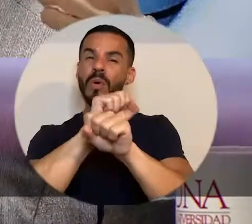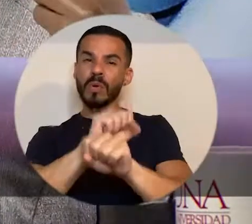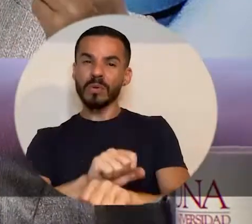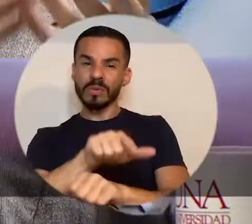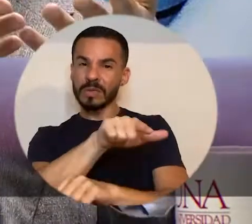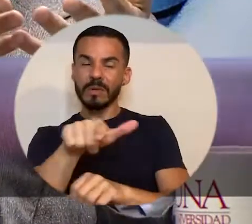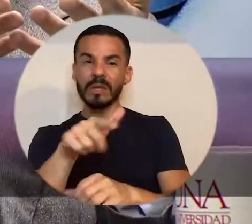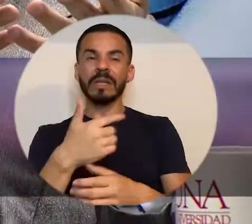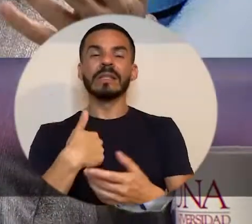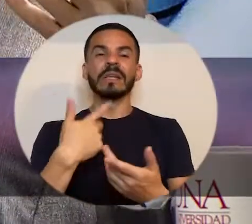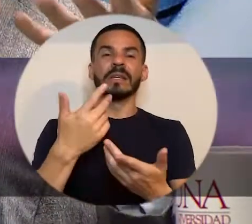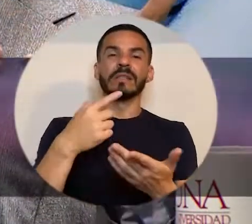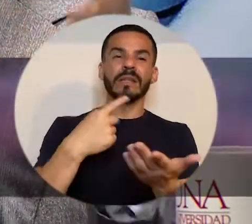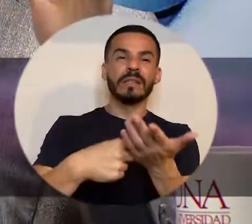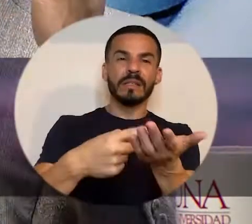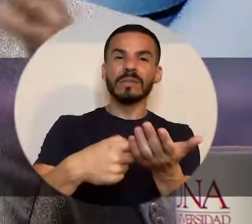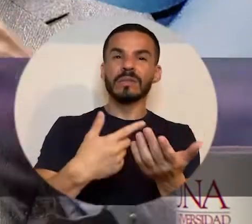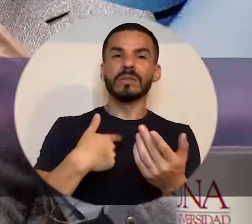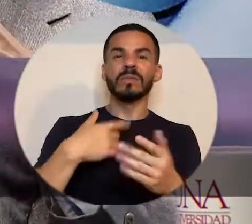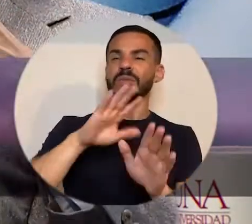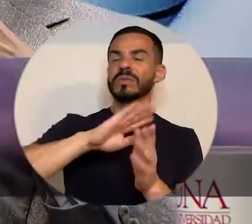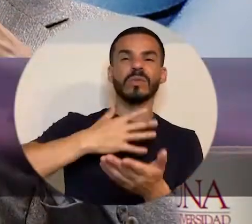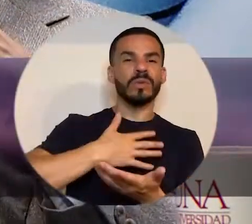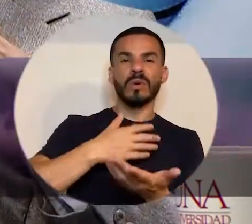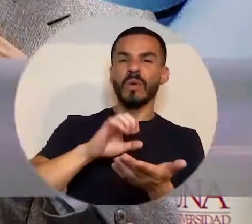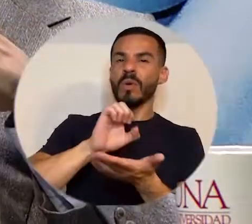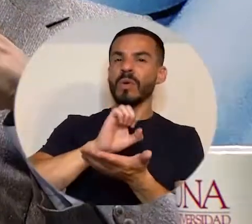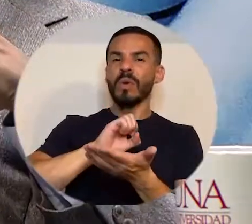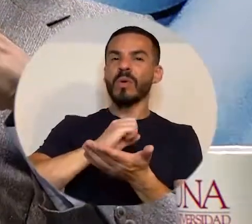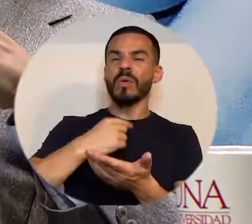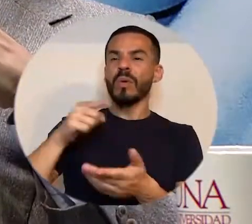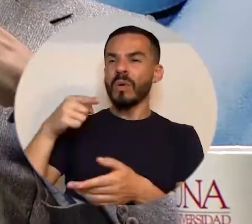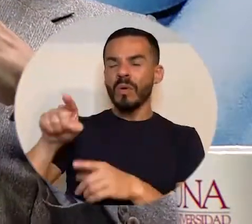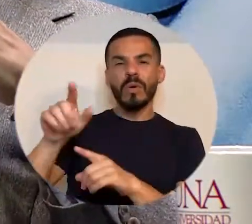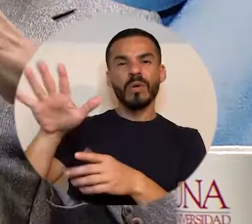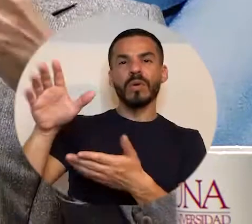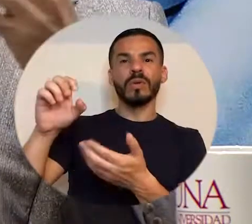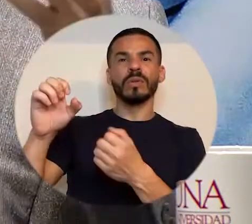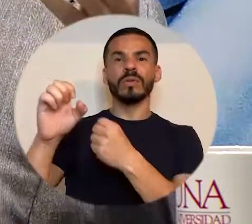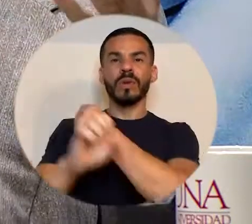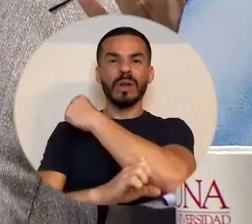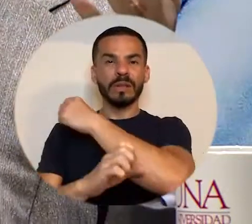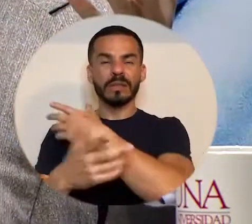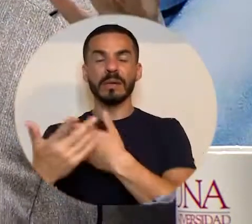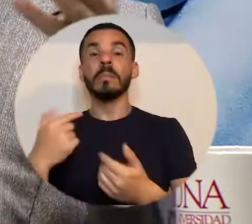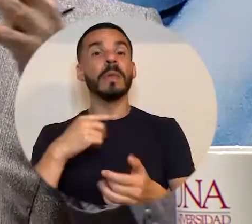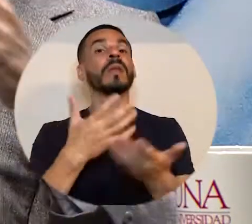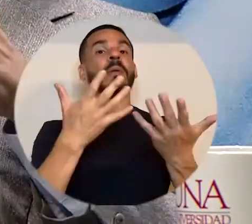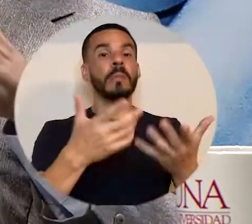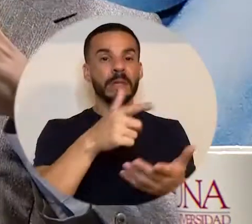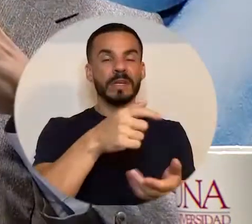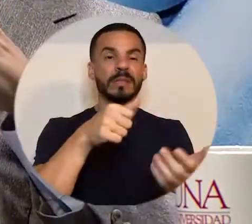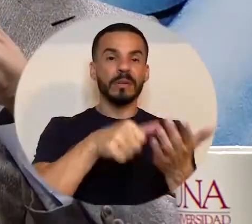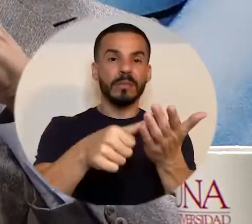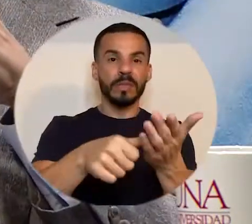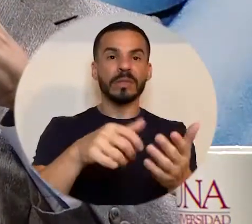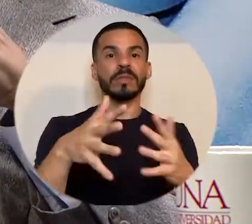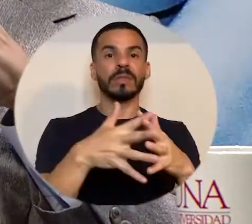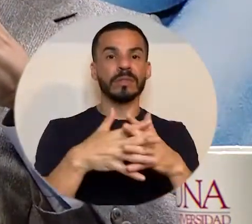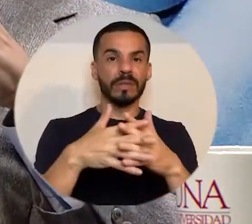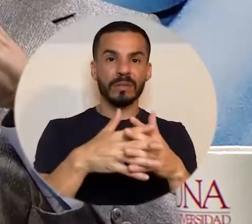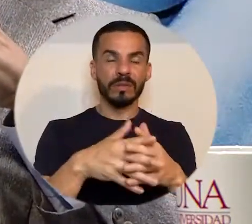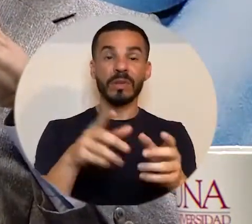conservadores que tienen ese discurso xenofóbico, carente de toda realidad, pero que tiene peso en el electorado